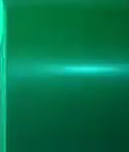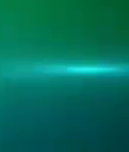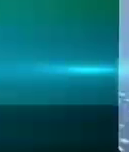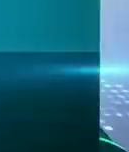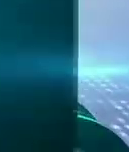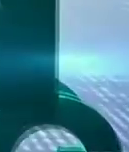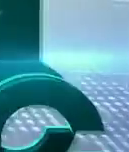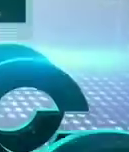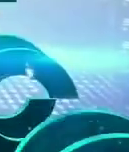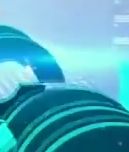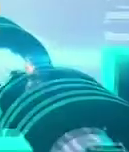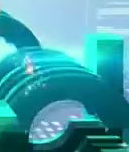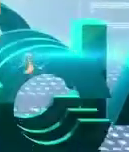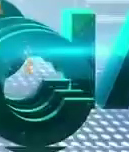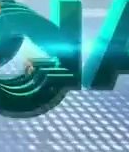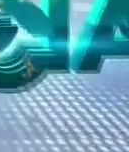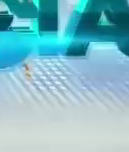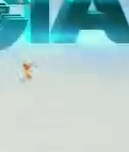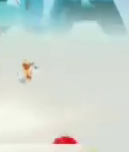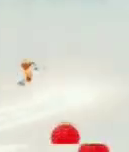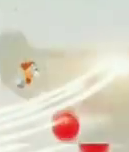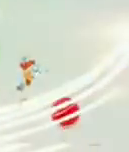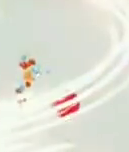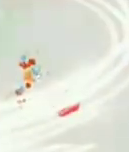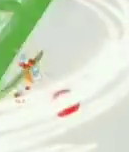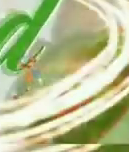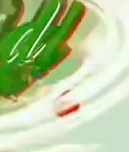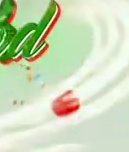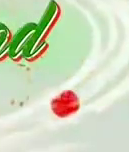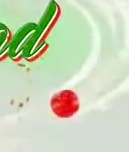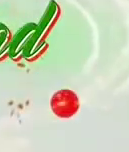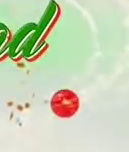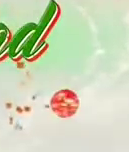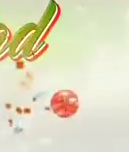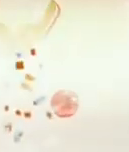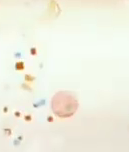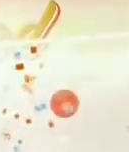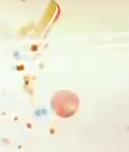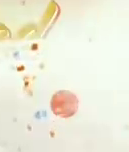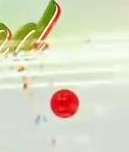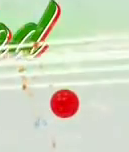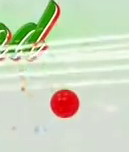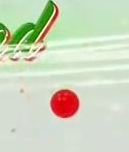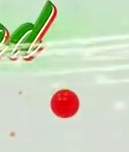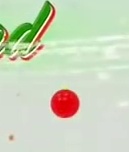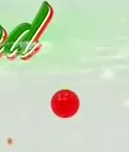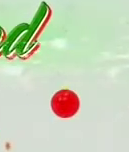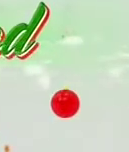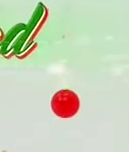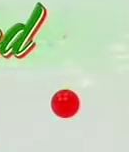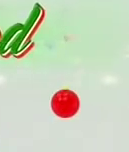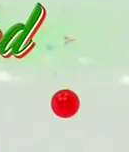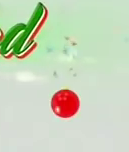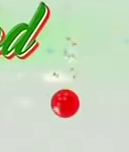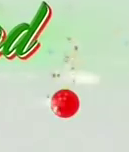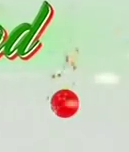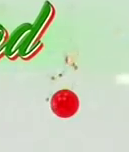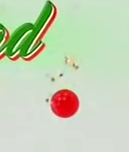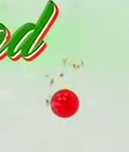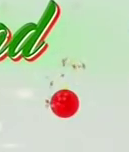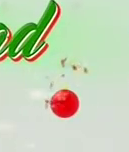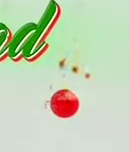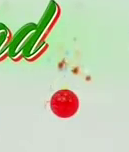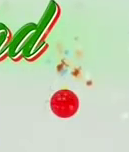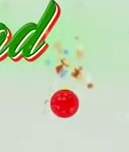colilla! Aquí estamos, señoras y señores, en la noticia. El Despertar, para informar los